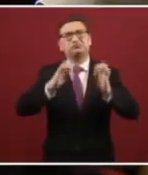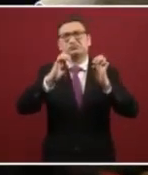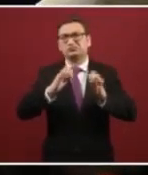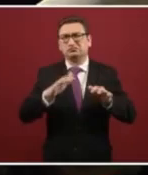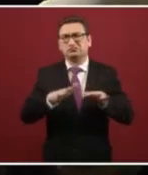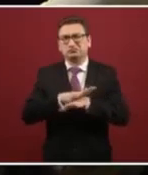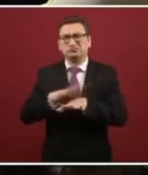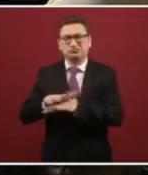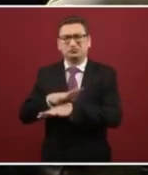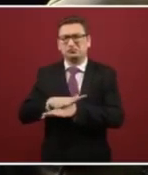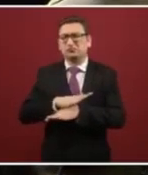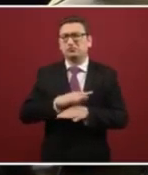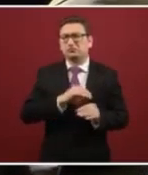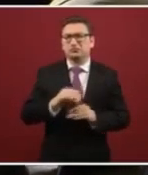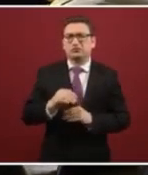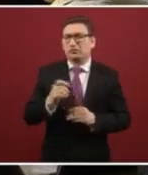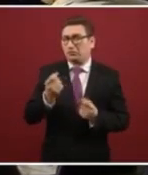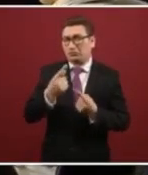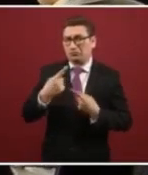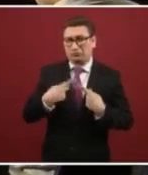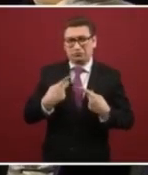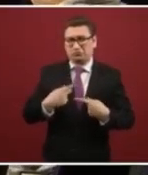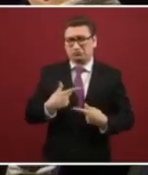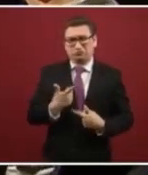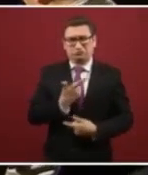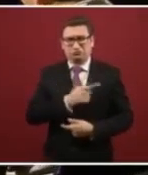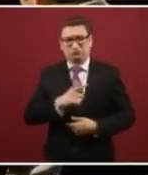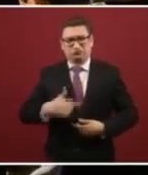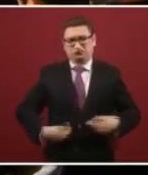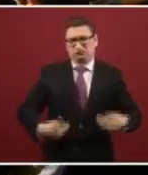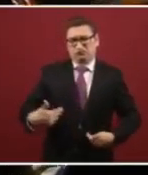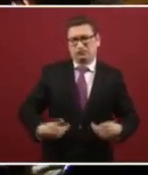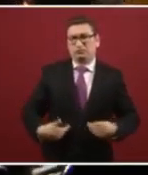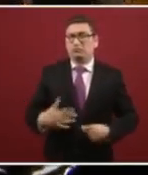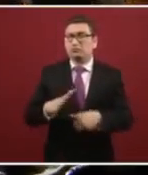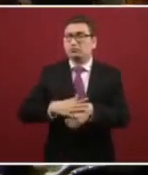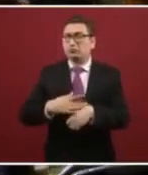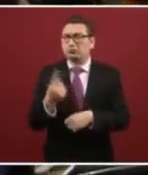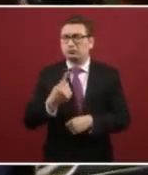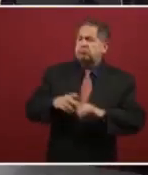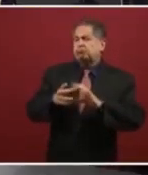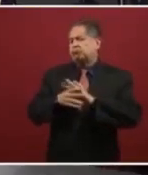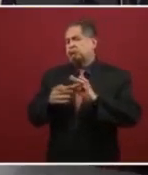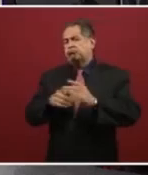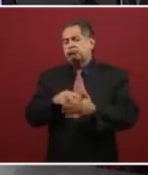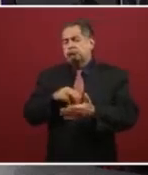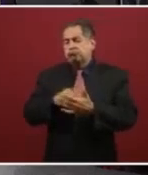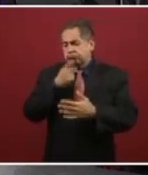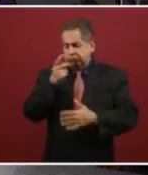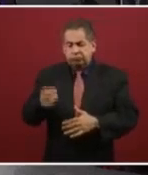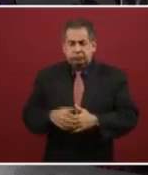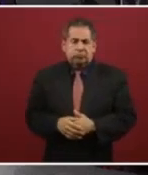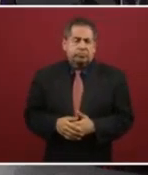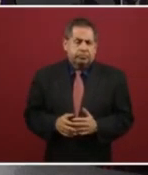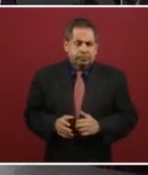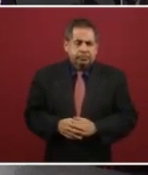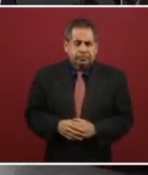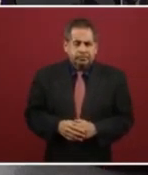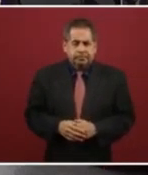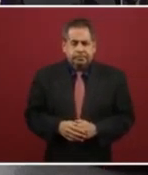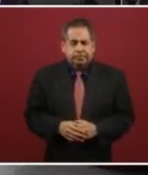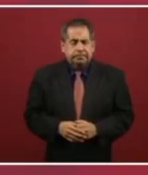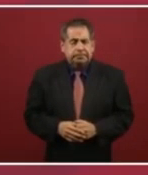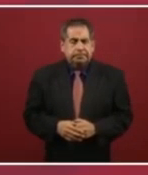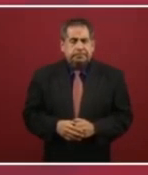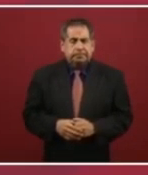se llegara a un acuerdo y que esto no afectará la ratificación del tratado de libre comercio bueno el embajador tiene este